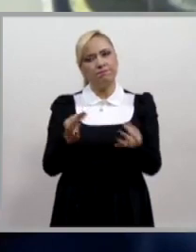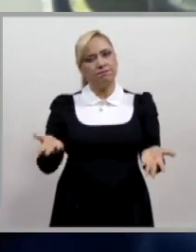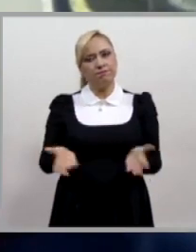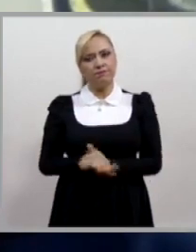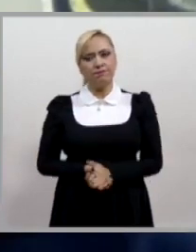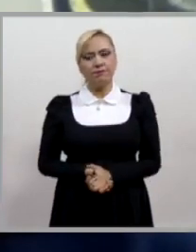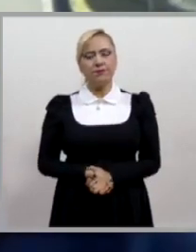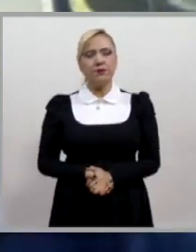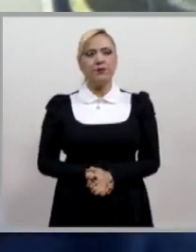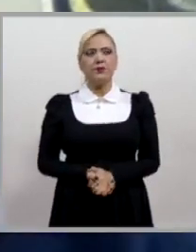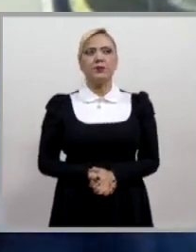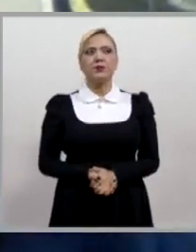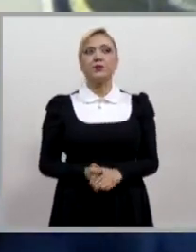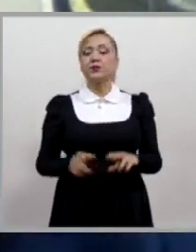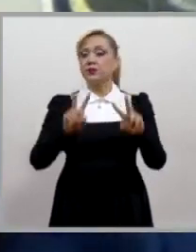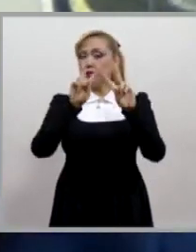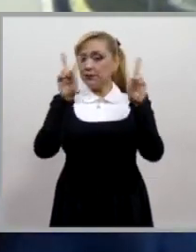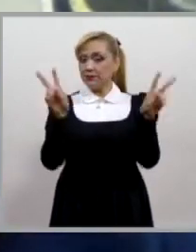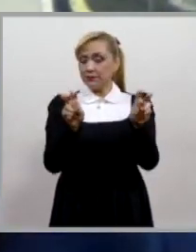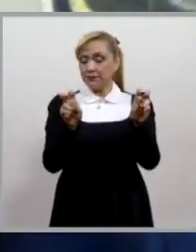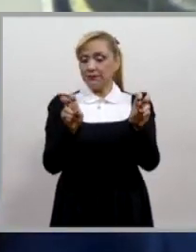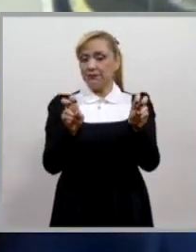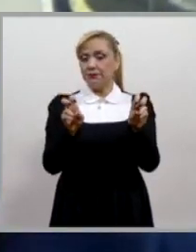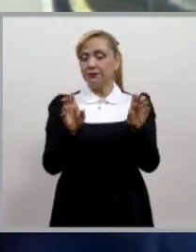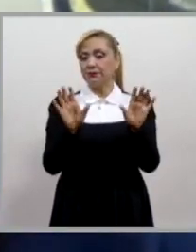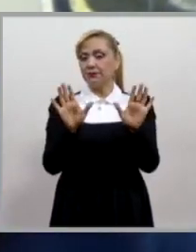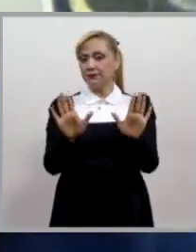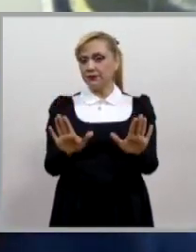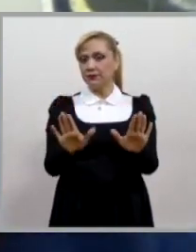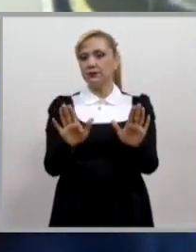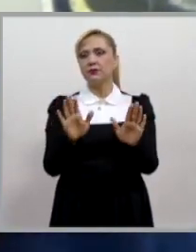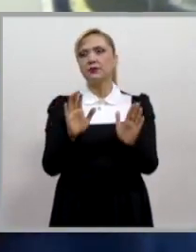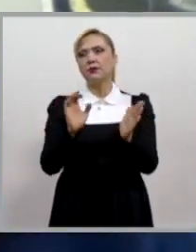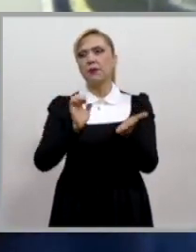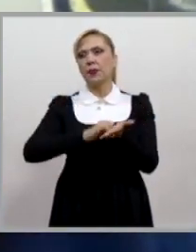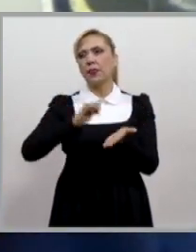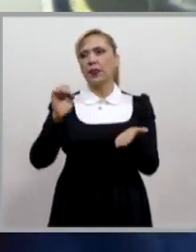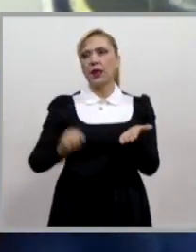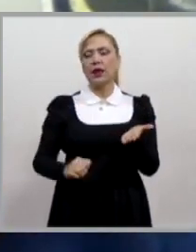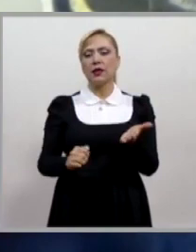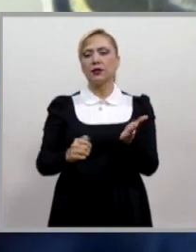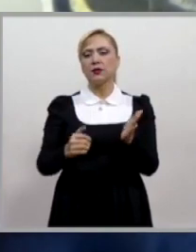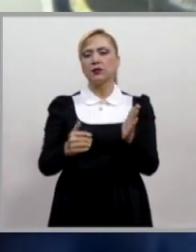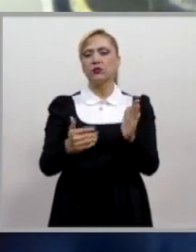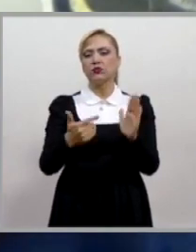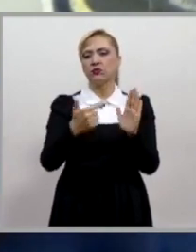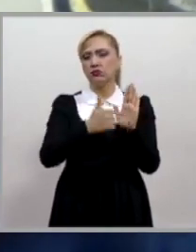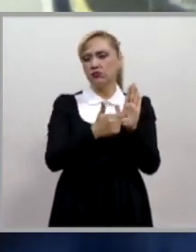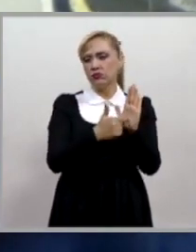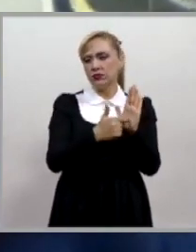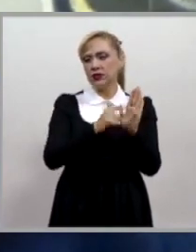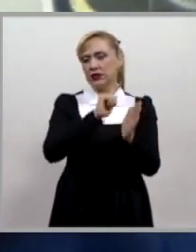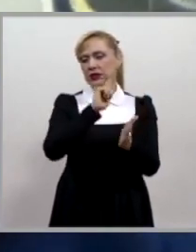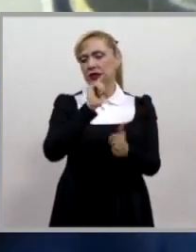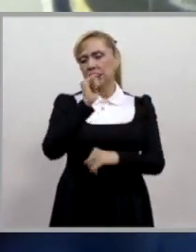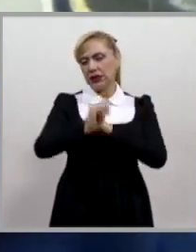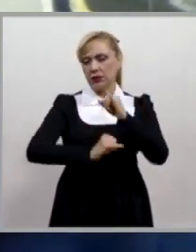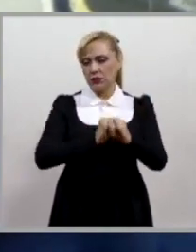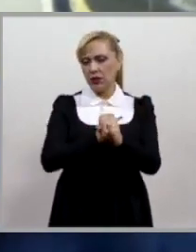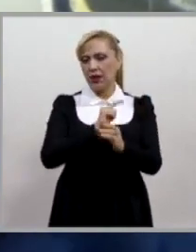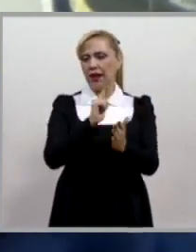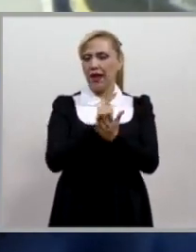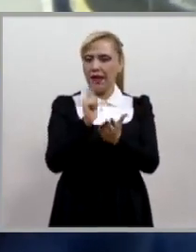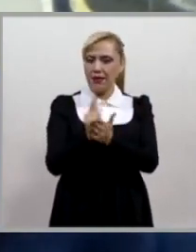Bueno, me parece que en el tema de estándares, digamos, creo que ha habido muchos avances, evidentemente eso,